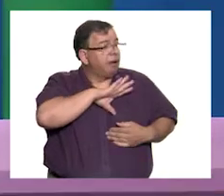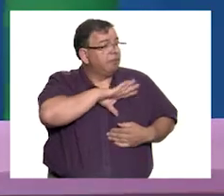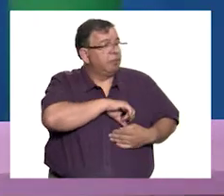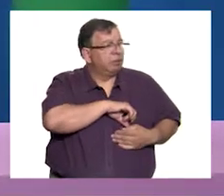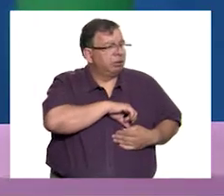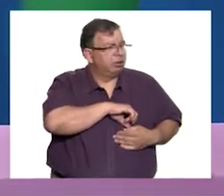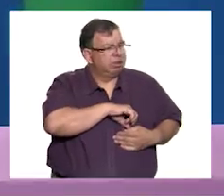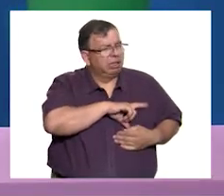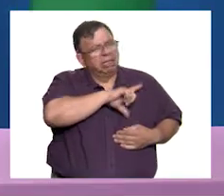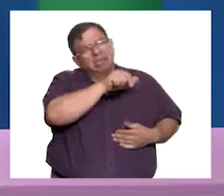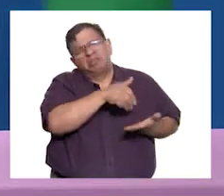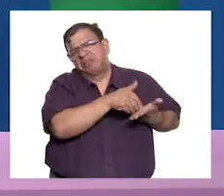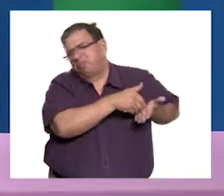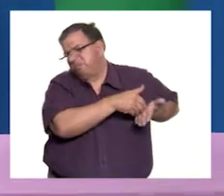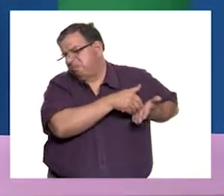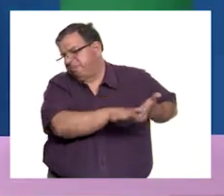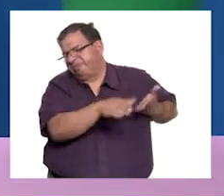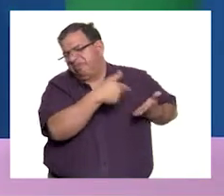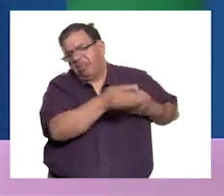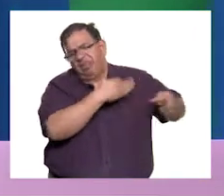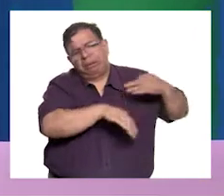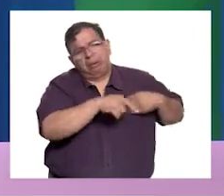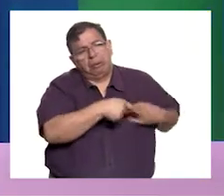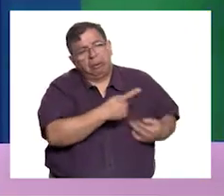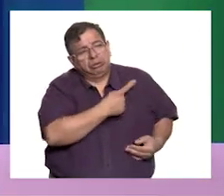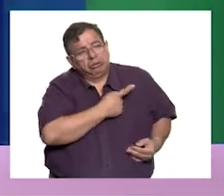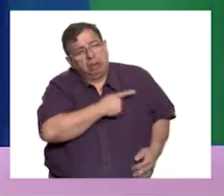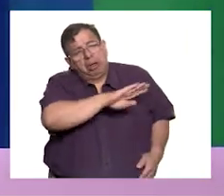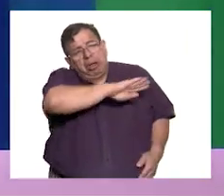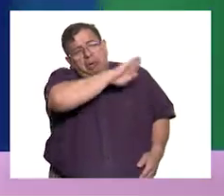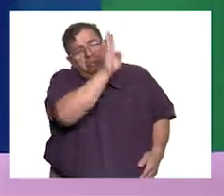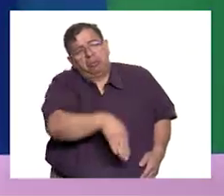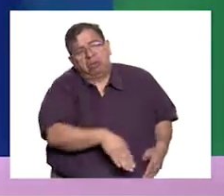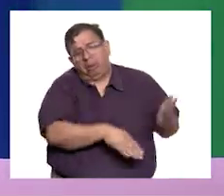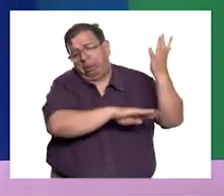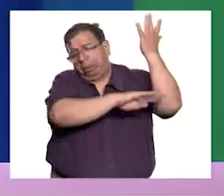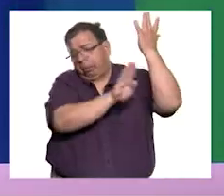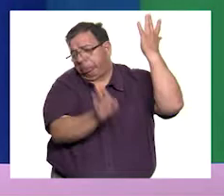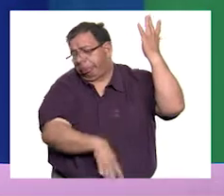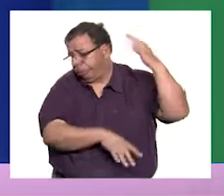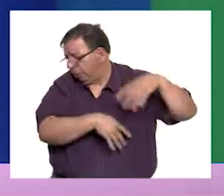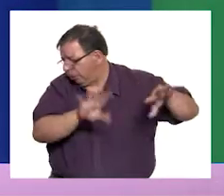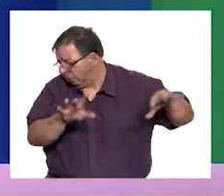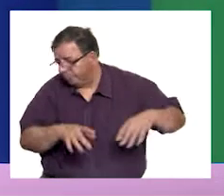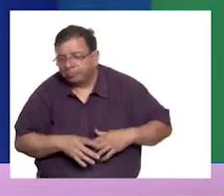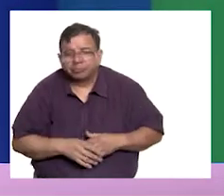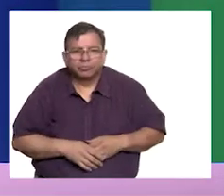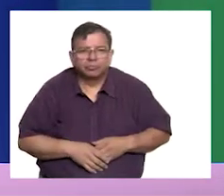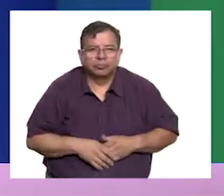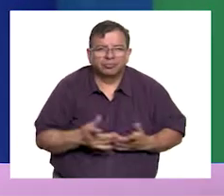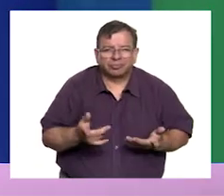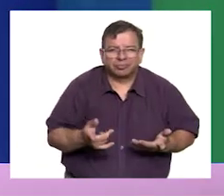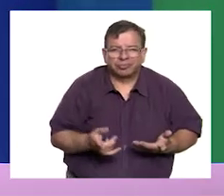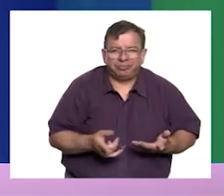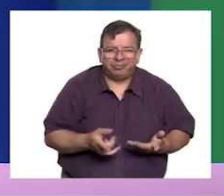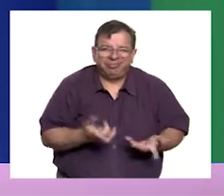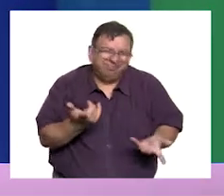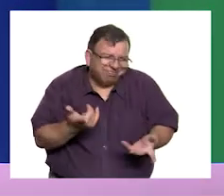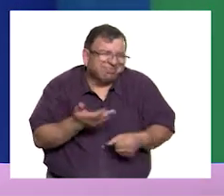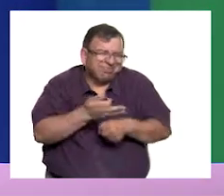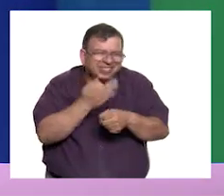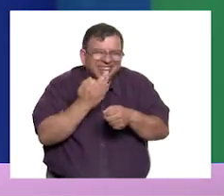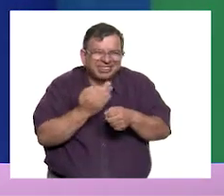ser despreciada por todos y a morir solita en el bosque. Además, es muy chistoso